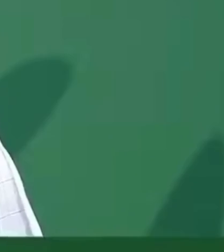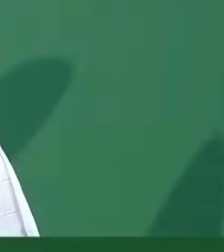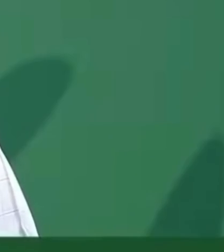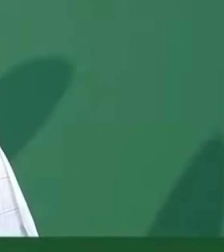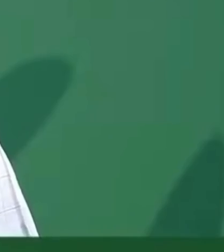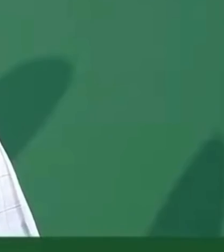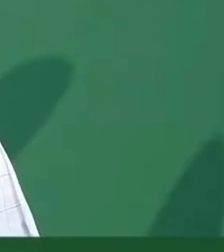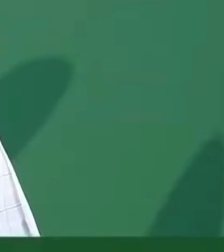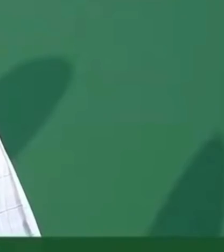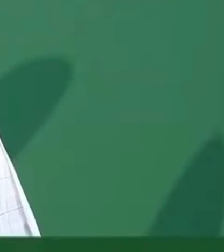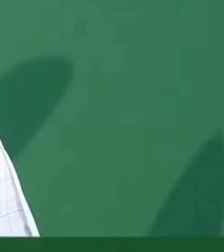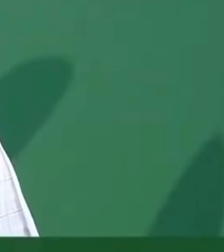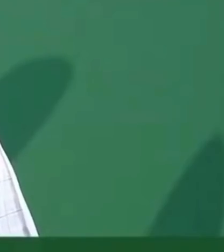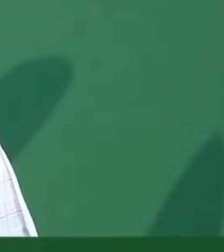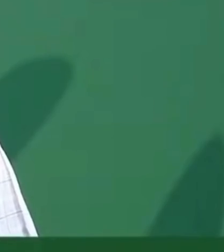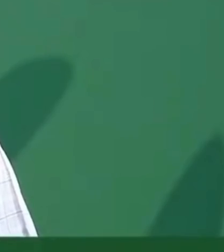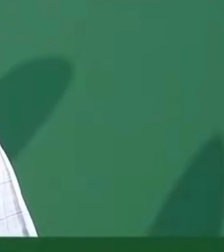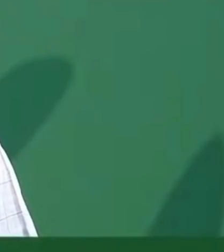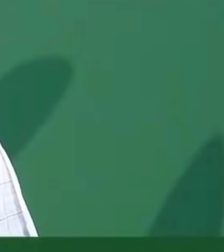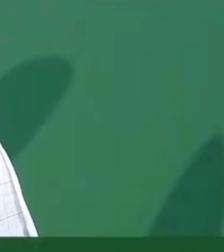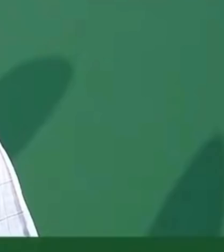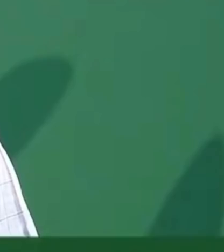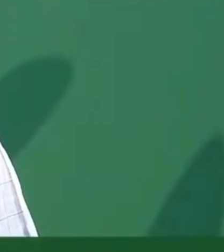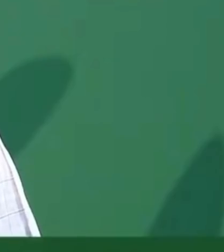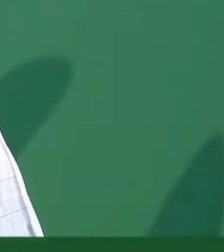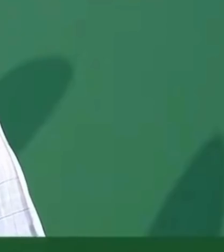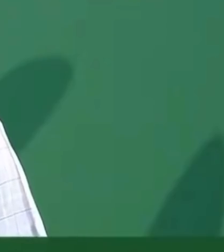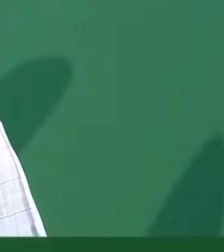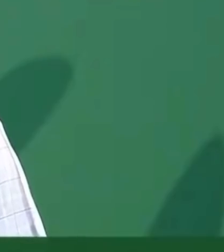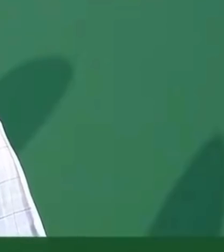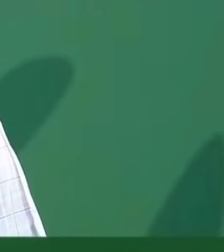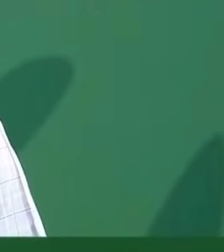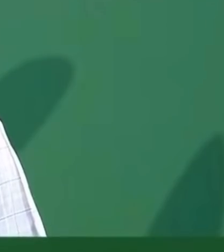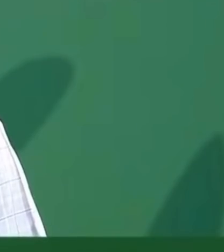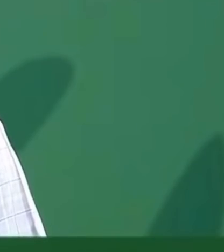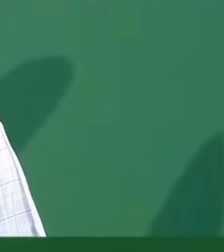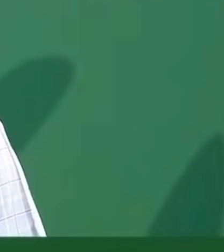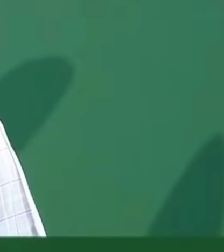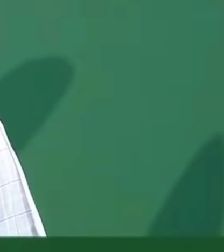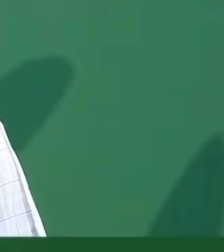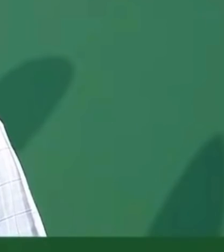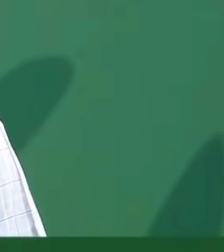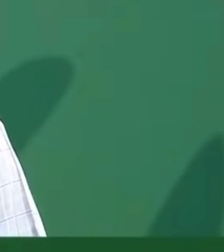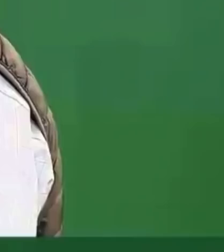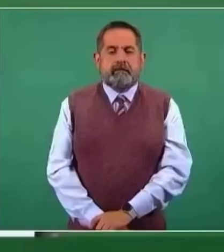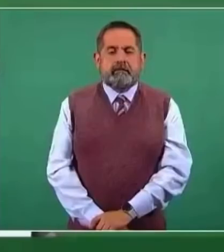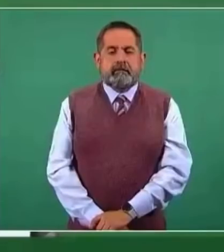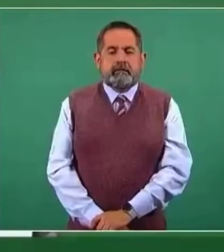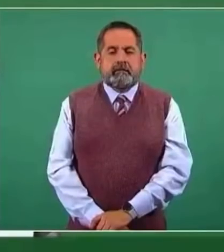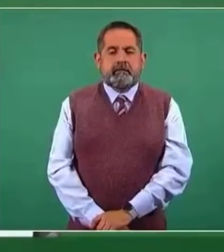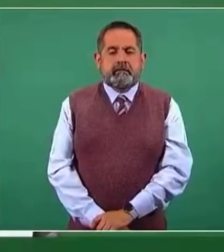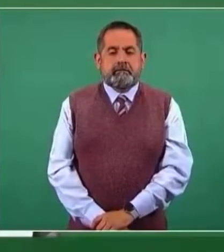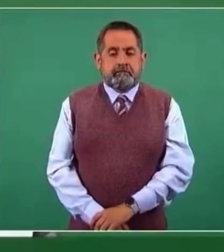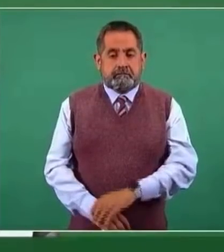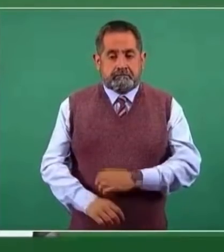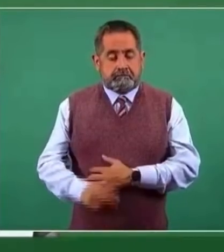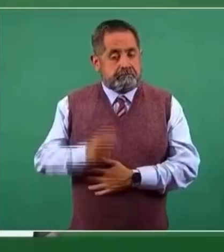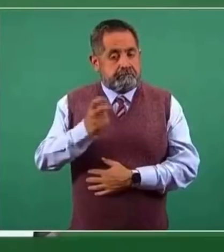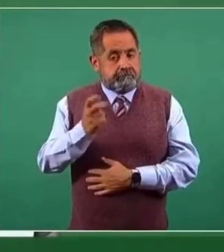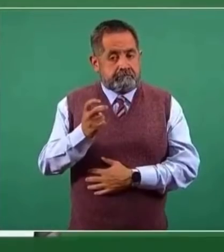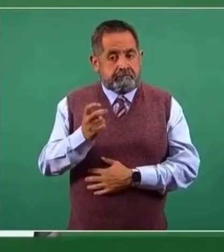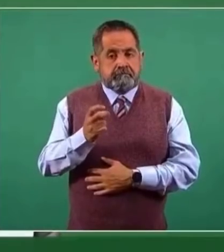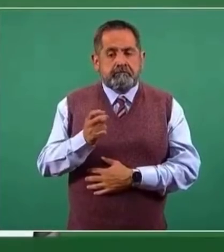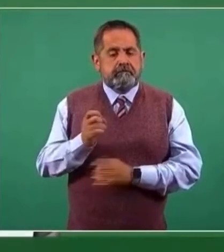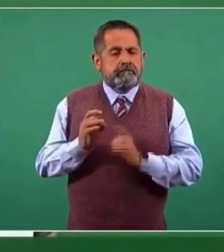persona es alérgica a alguno de los componentes de la vacuna, pues obviamente no la debe de recibir. Esto